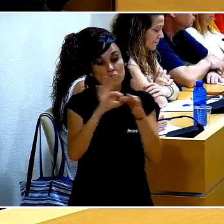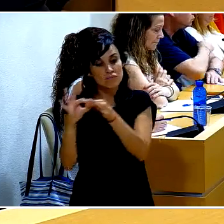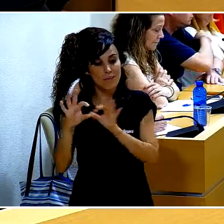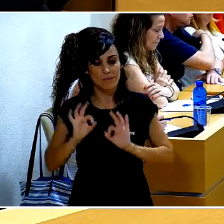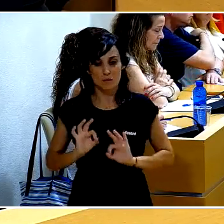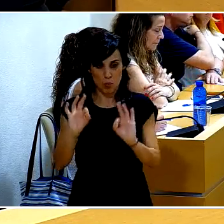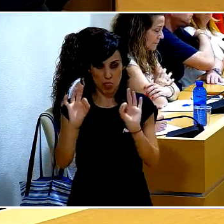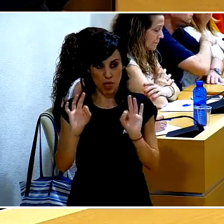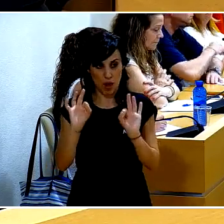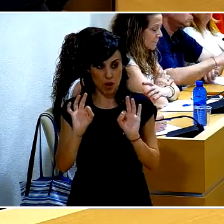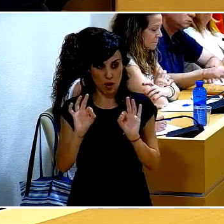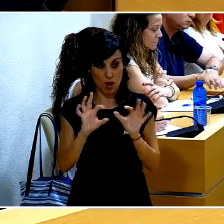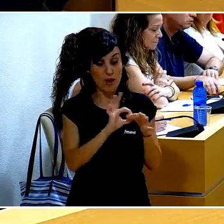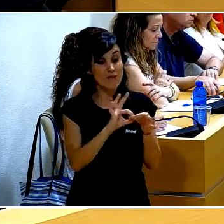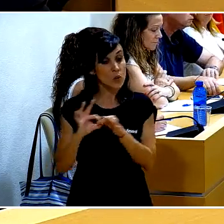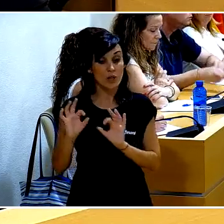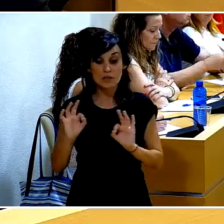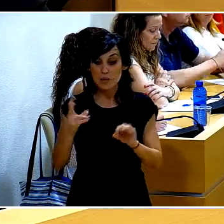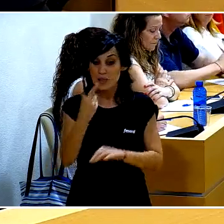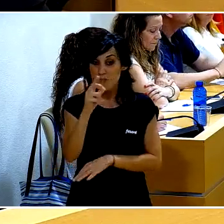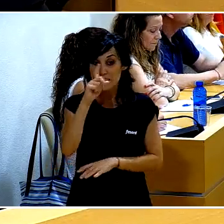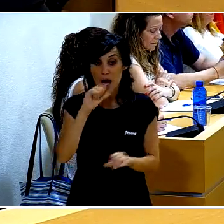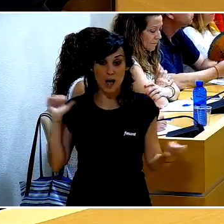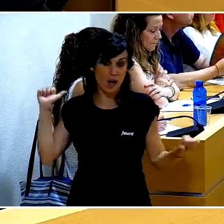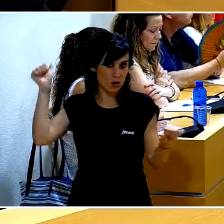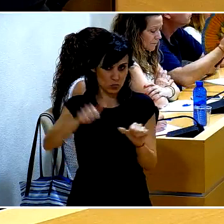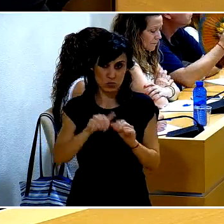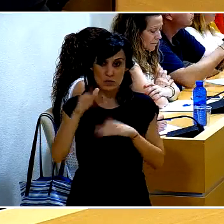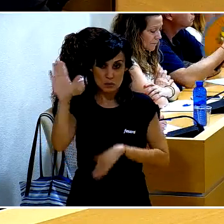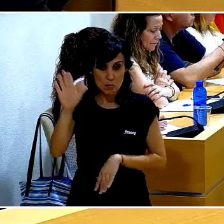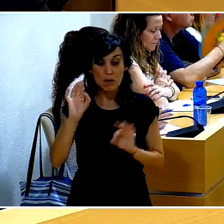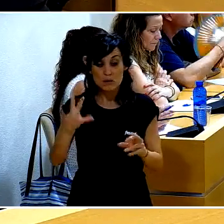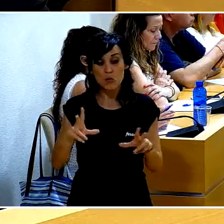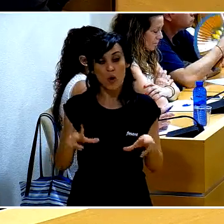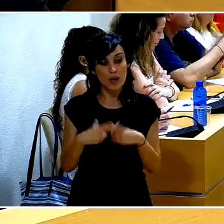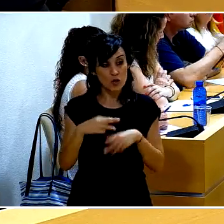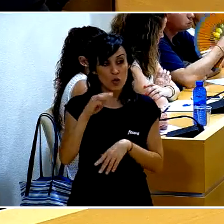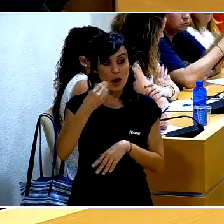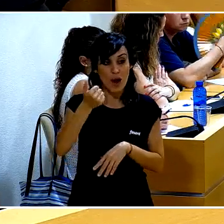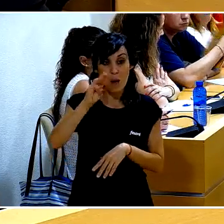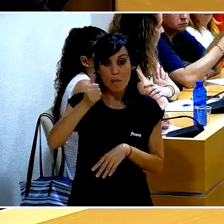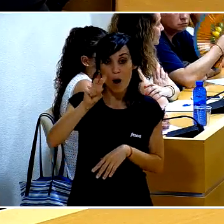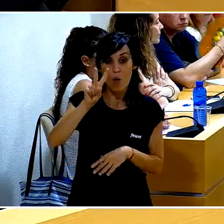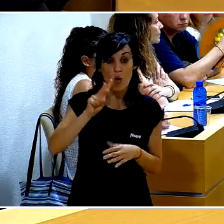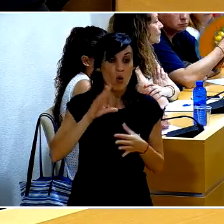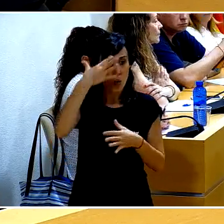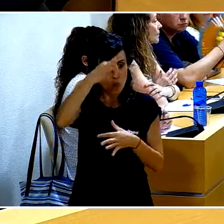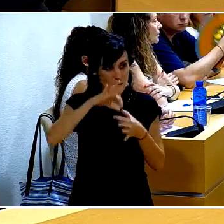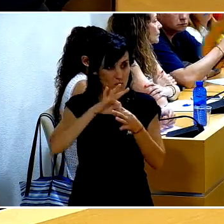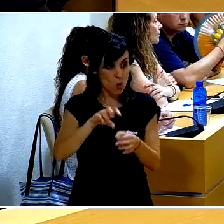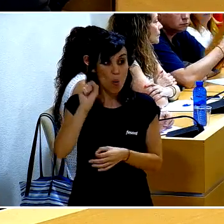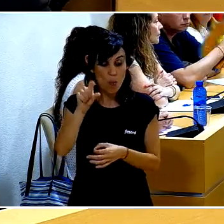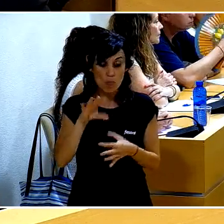especial, de una vinculación de más de 20 años que ha habido a través de la Asociación APAU con este pueblo, con Paiporta y con